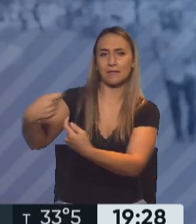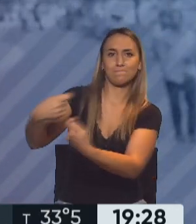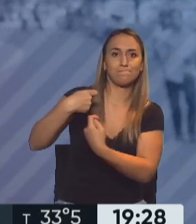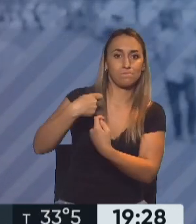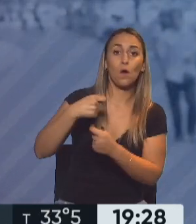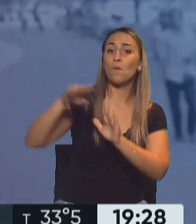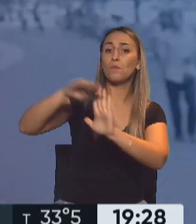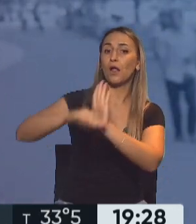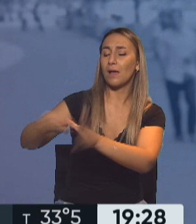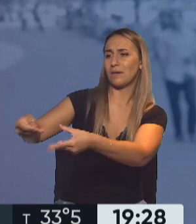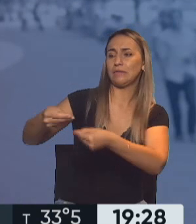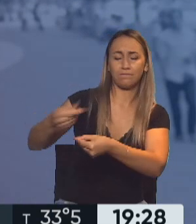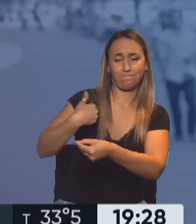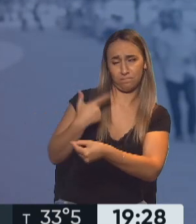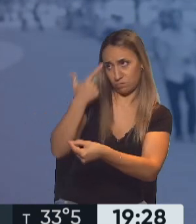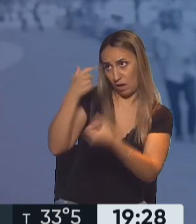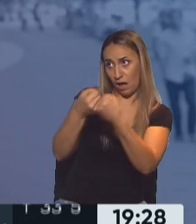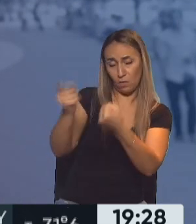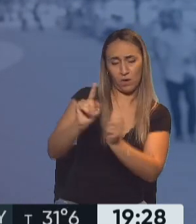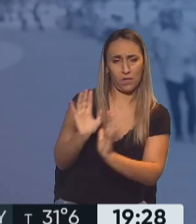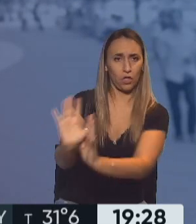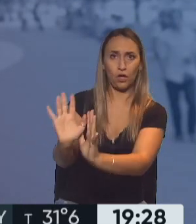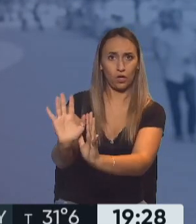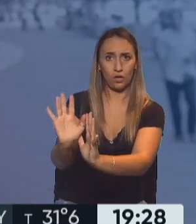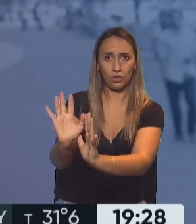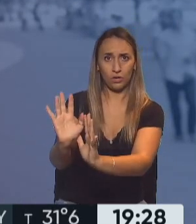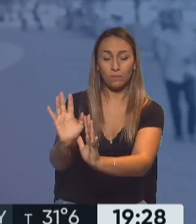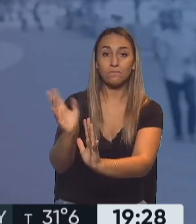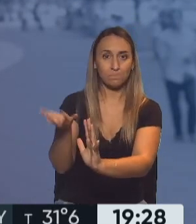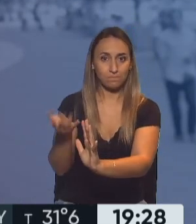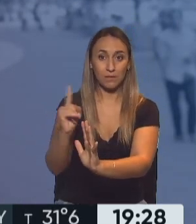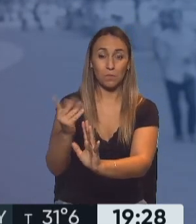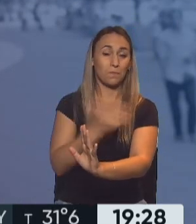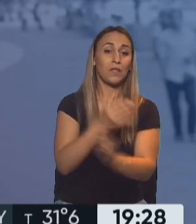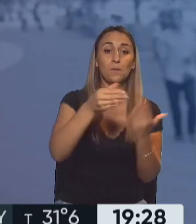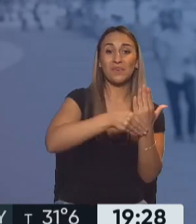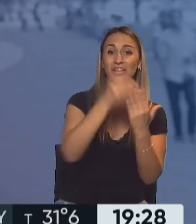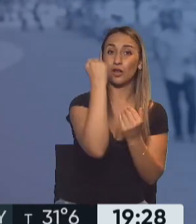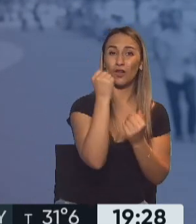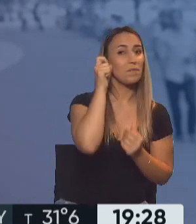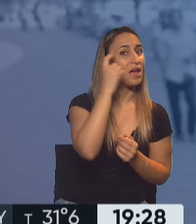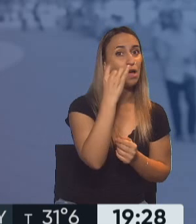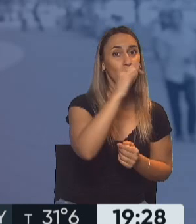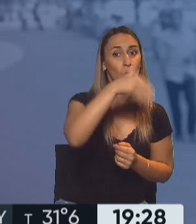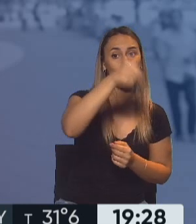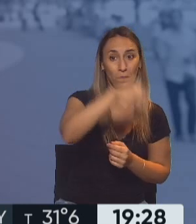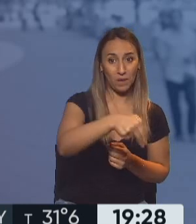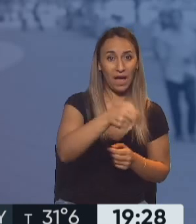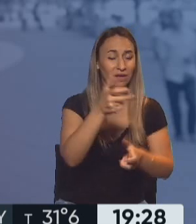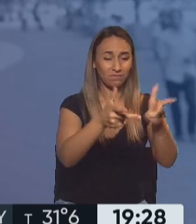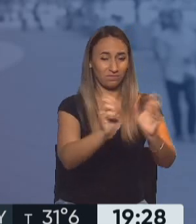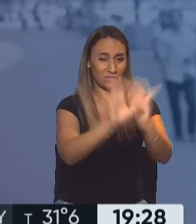no estamos de acuerdo. Bueno, volvemos a esta discusión que blanqueó, si querés, el ministro de Economía, Martín Guzmán, respecto de cuáles son